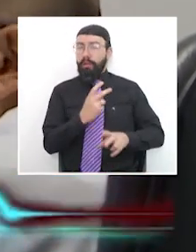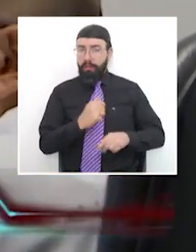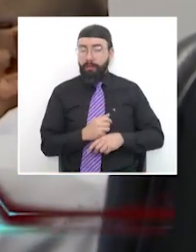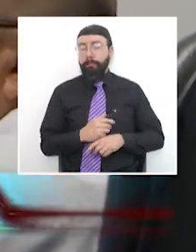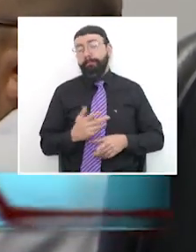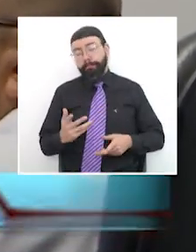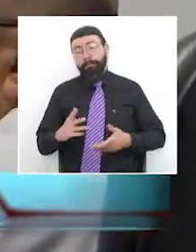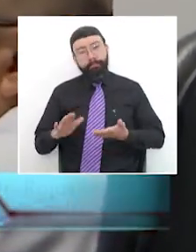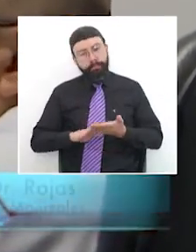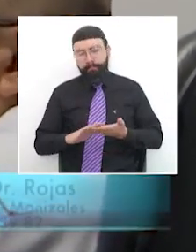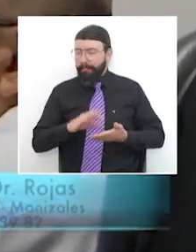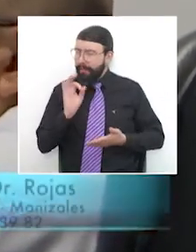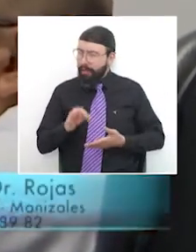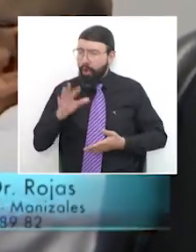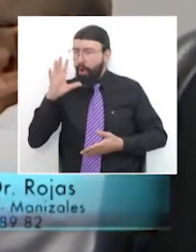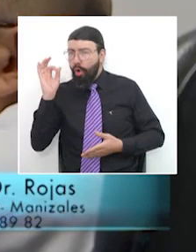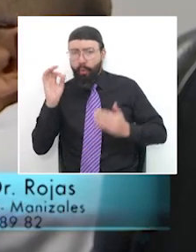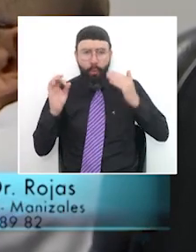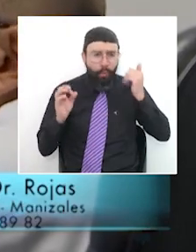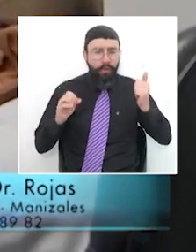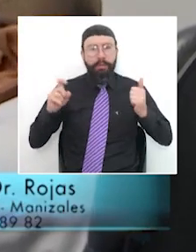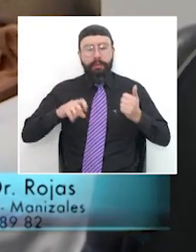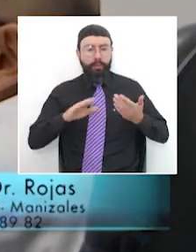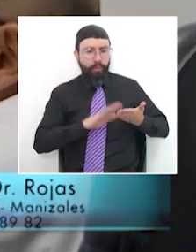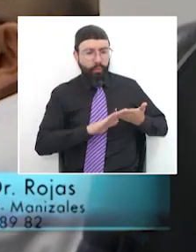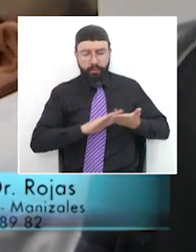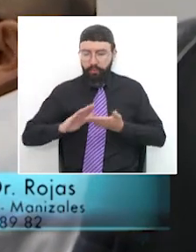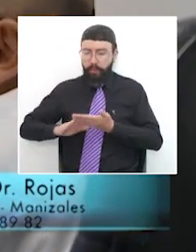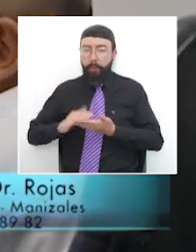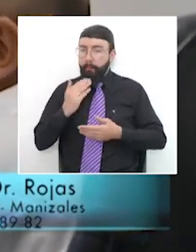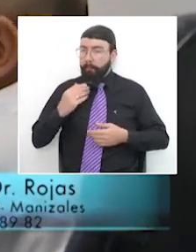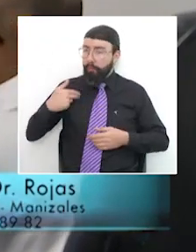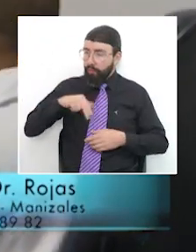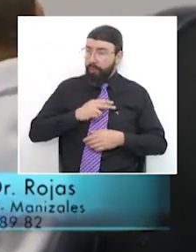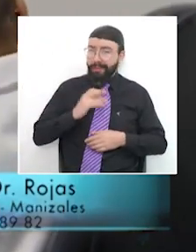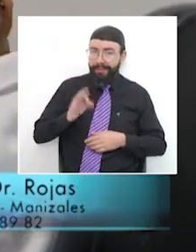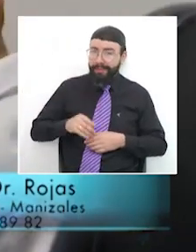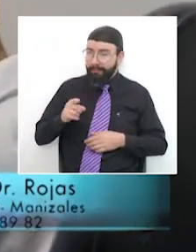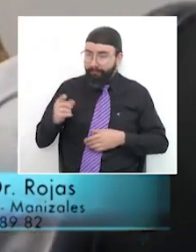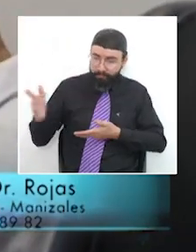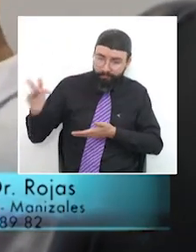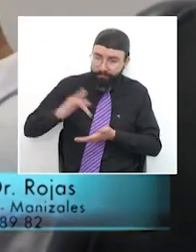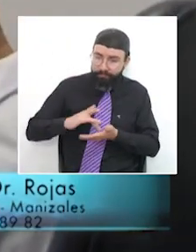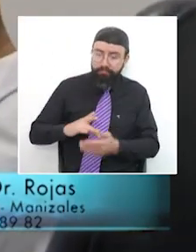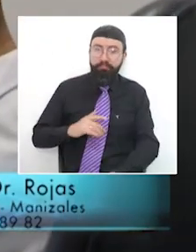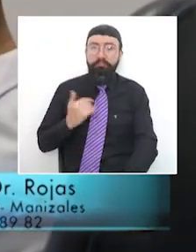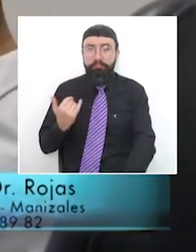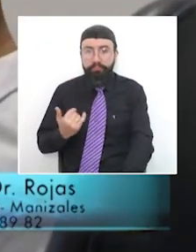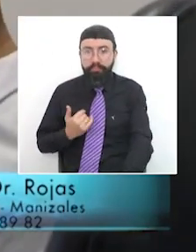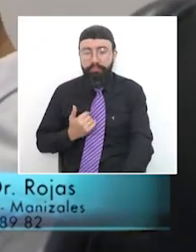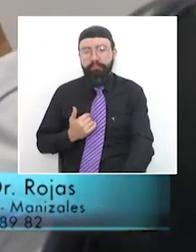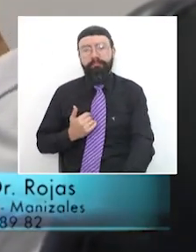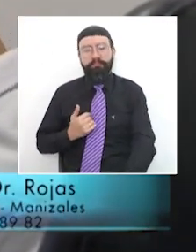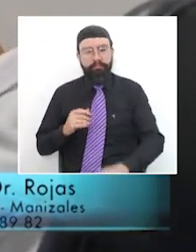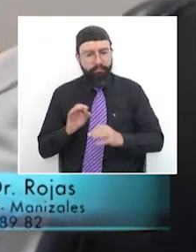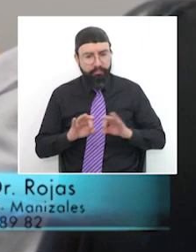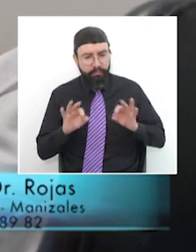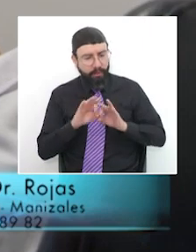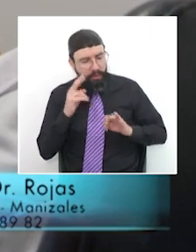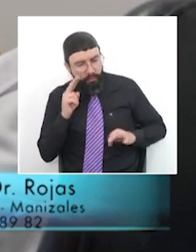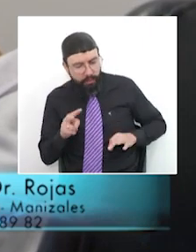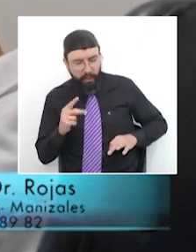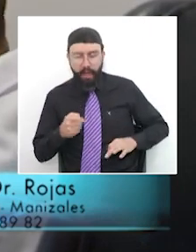el doctor Mauricio Rojas. Y siempre que hacemos nosotros diagnósticos ecográficos con todos los radiólogos, mirarle los senos y las axilas a los